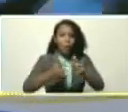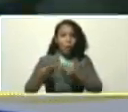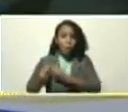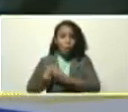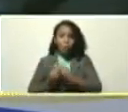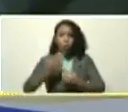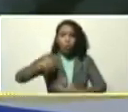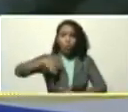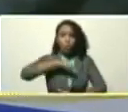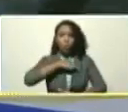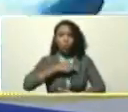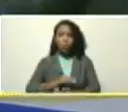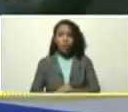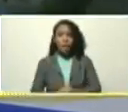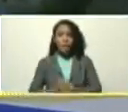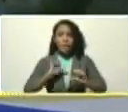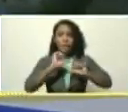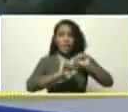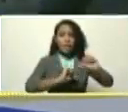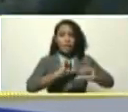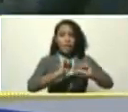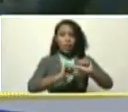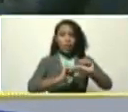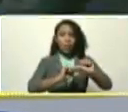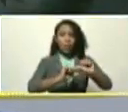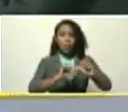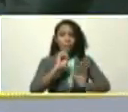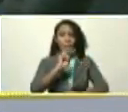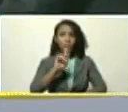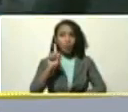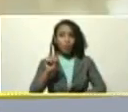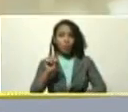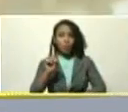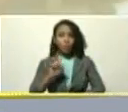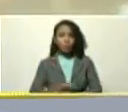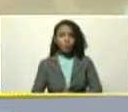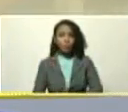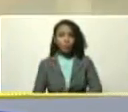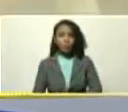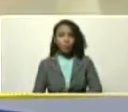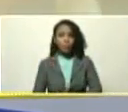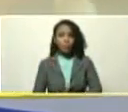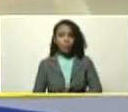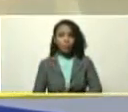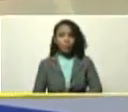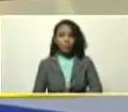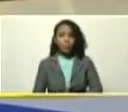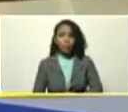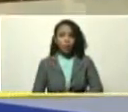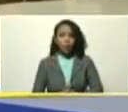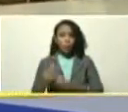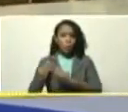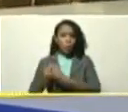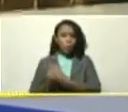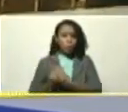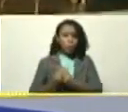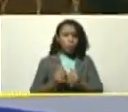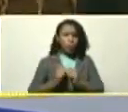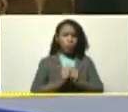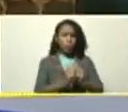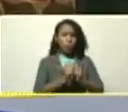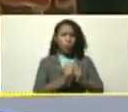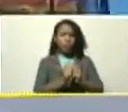juntos del siglo XXI, Borisov. Hemos andado juntos el siglo